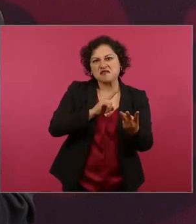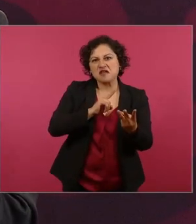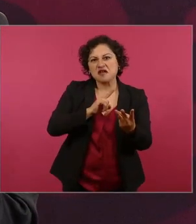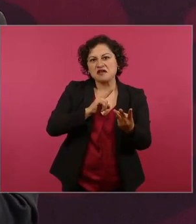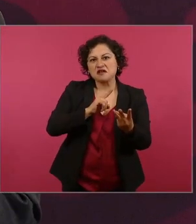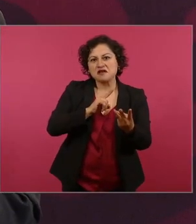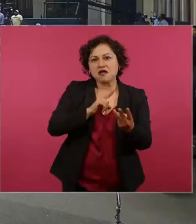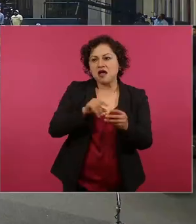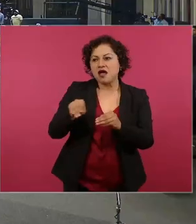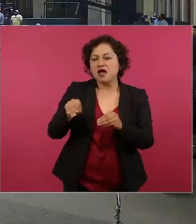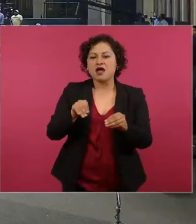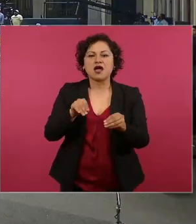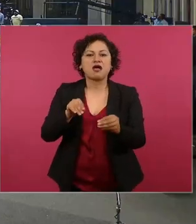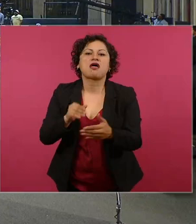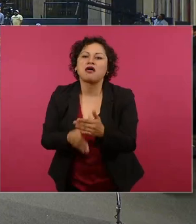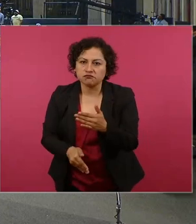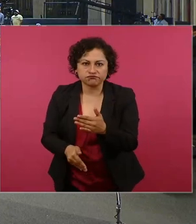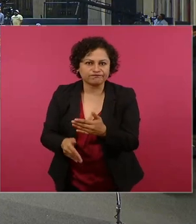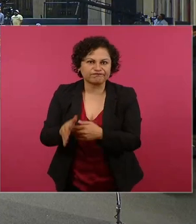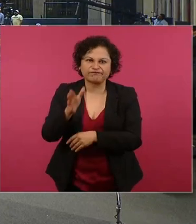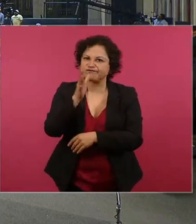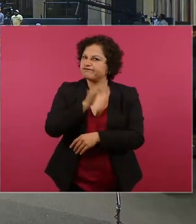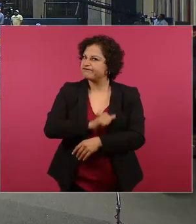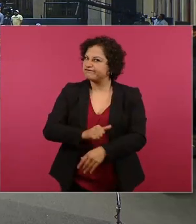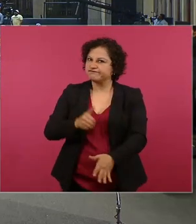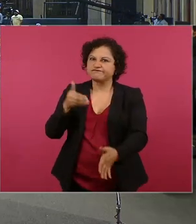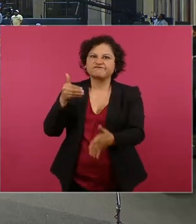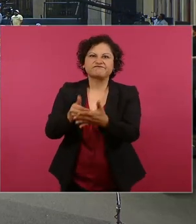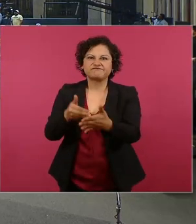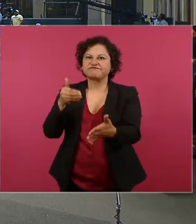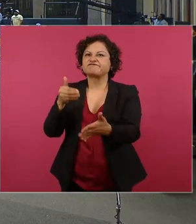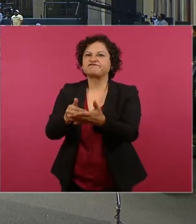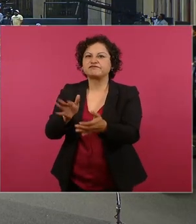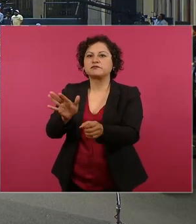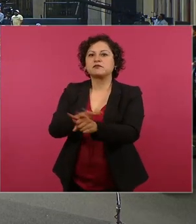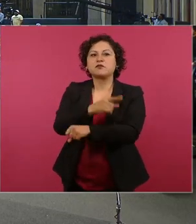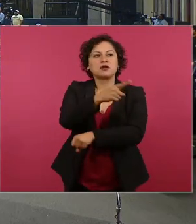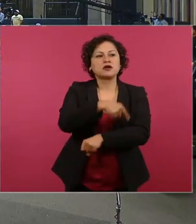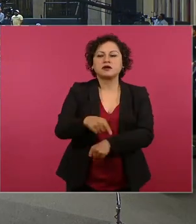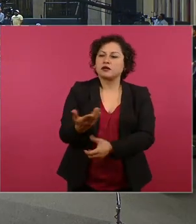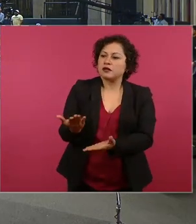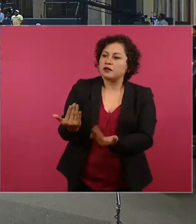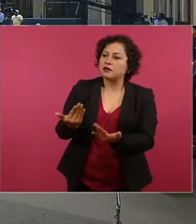A la primera, no van a aguantar.